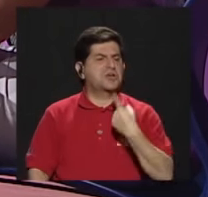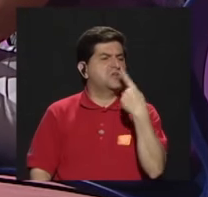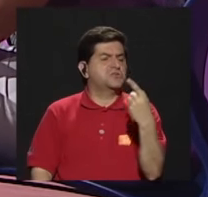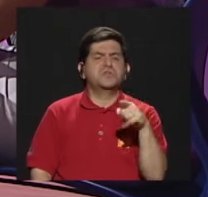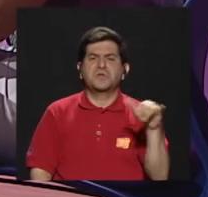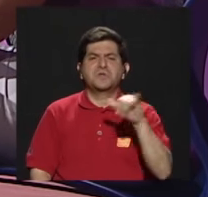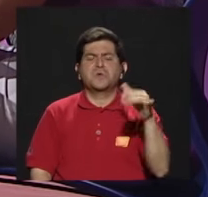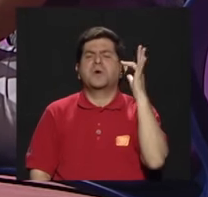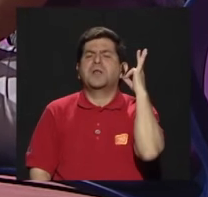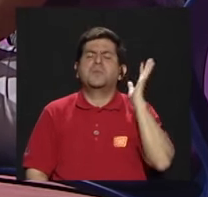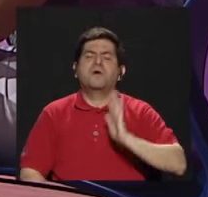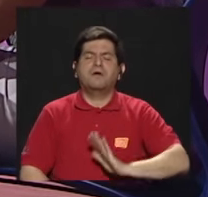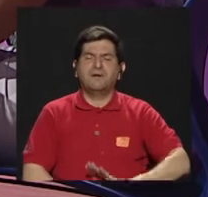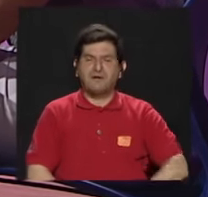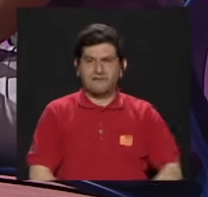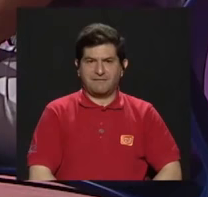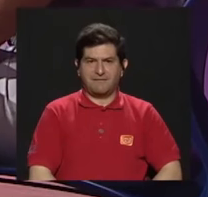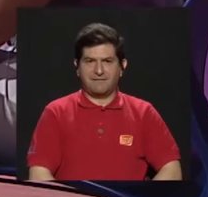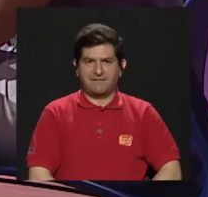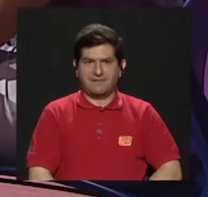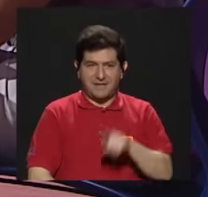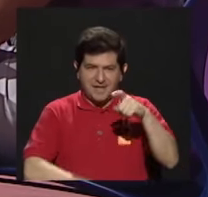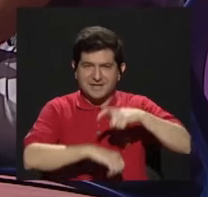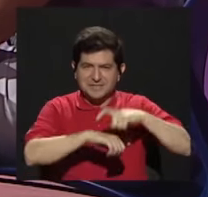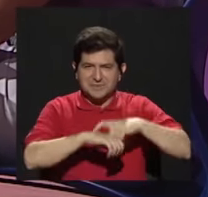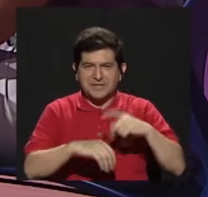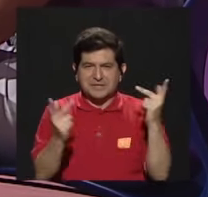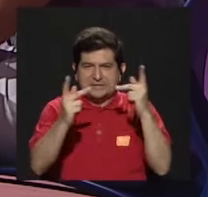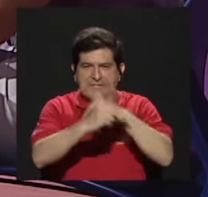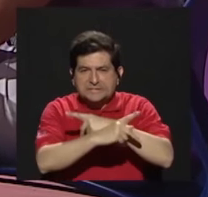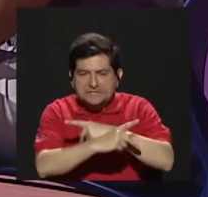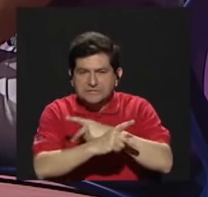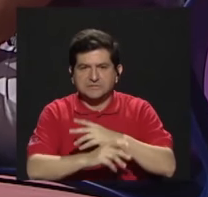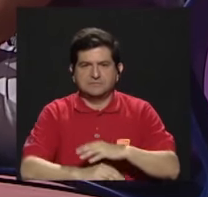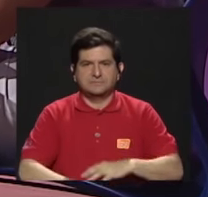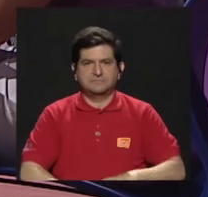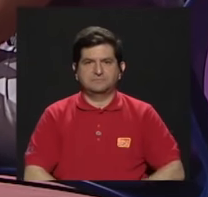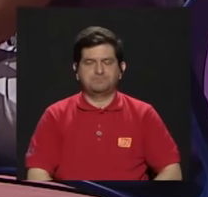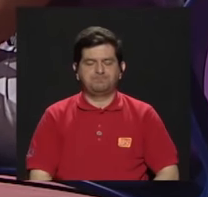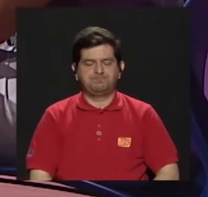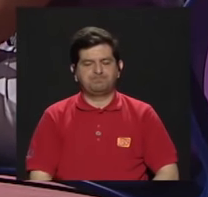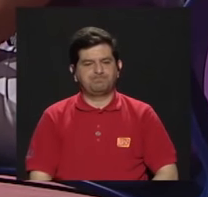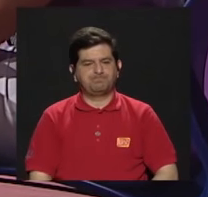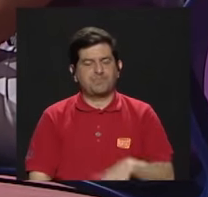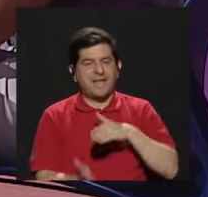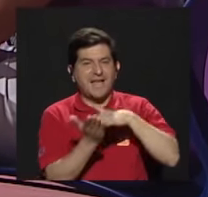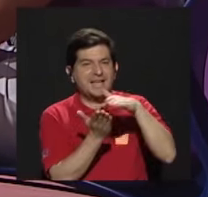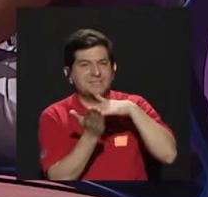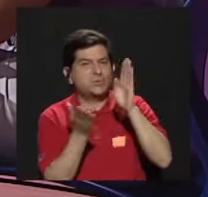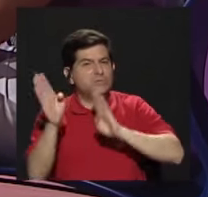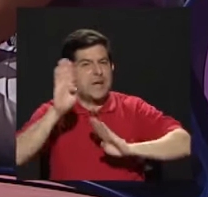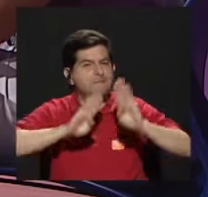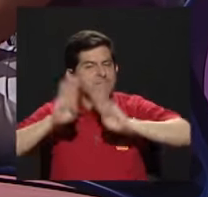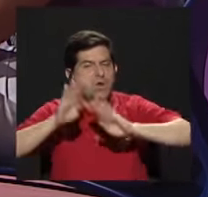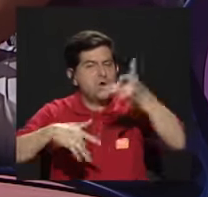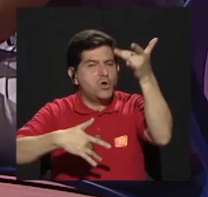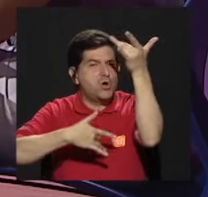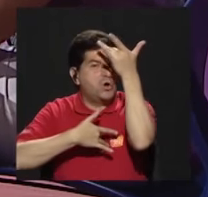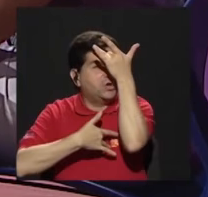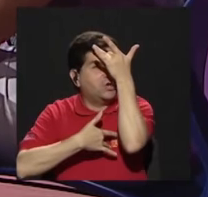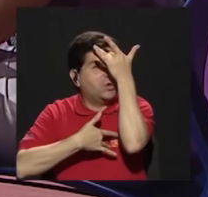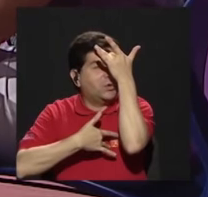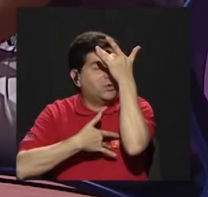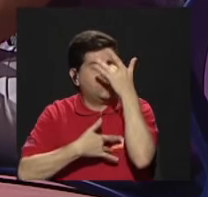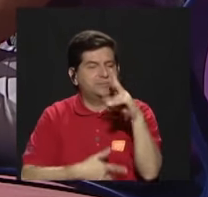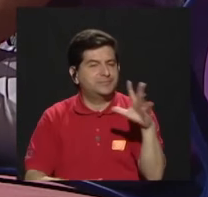Eva. ¿Mm? Ahí es donde está lo grave. Por eso es que esa excusa, lo biológico, lo patológico, no va